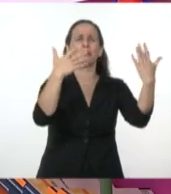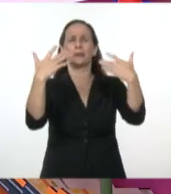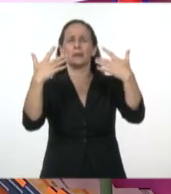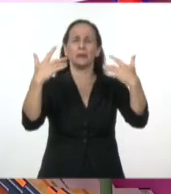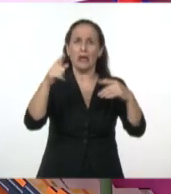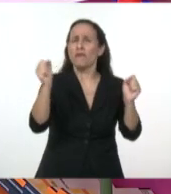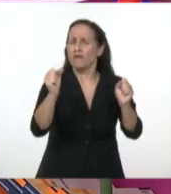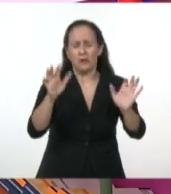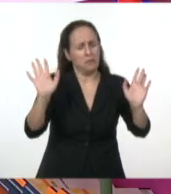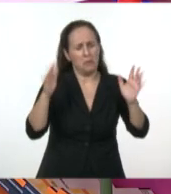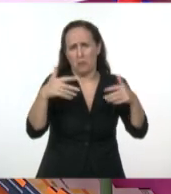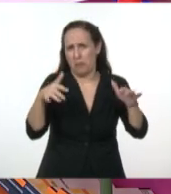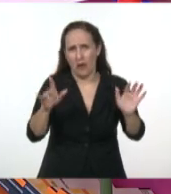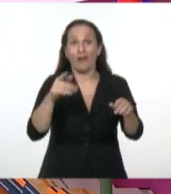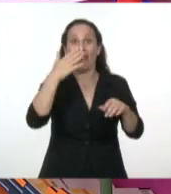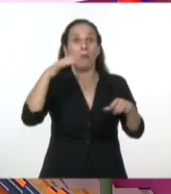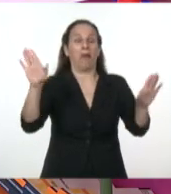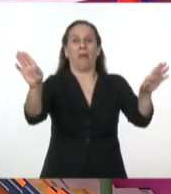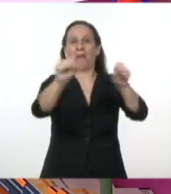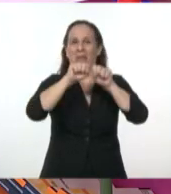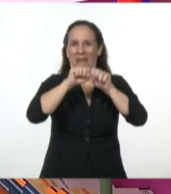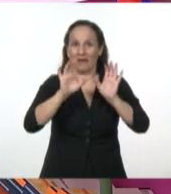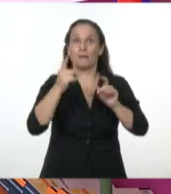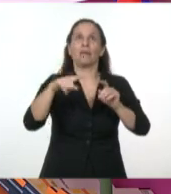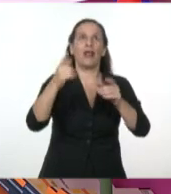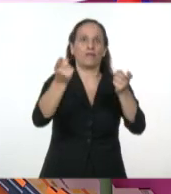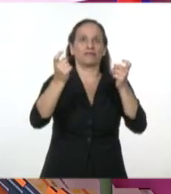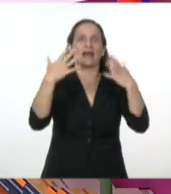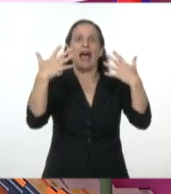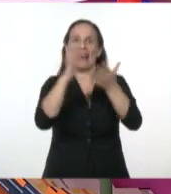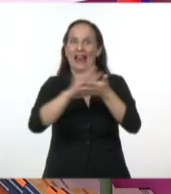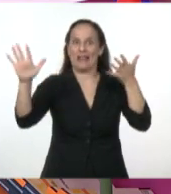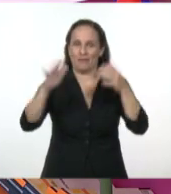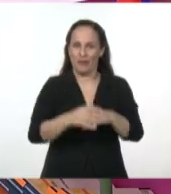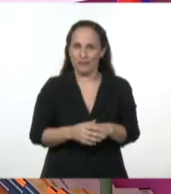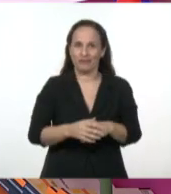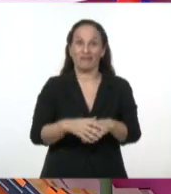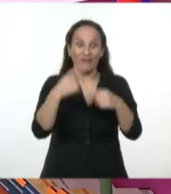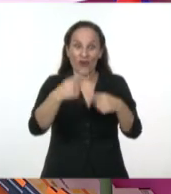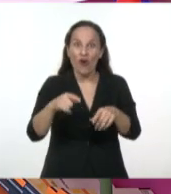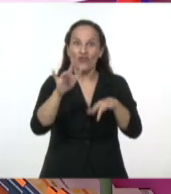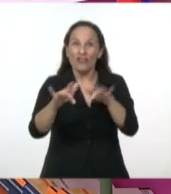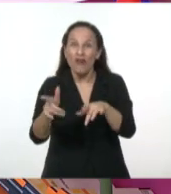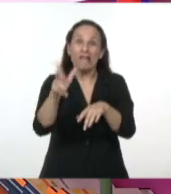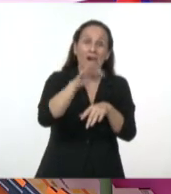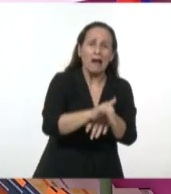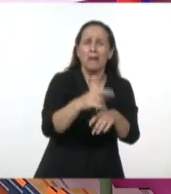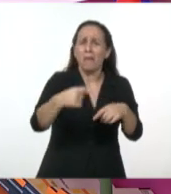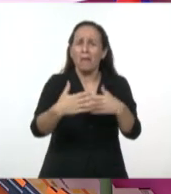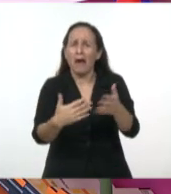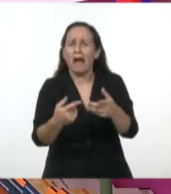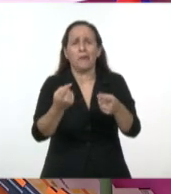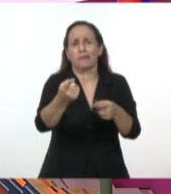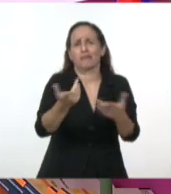frío, no importa, después cerramos, pero así también entra aire limpio. Desinfecta los objetos que usás con frecuencia, todo lo que solés tener en la mano, vos